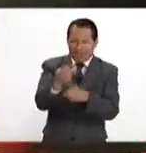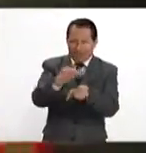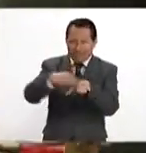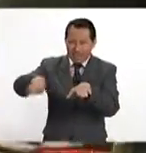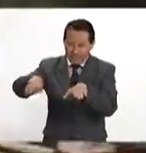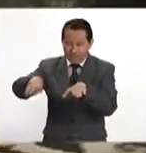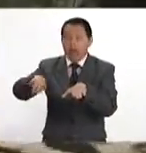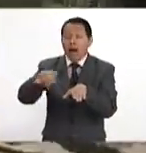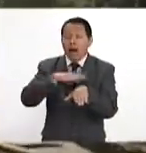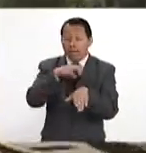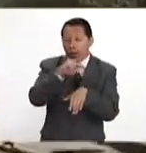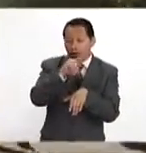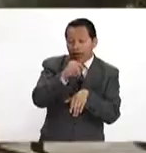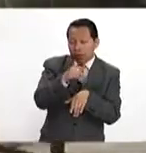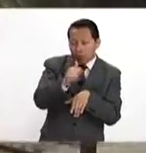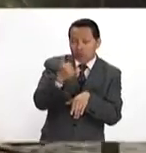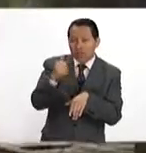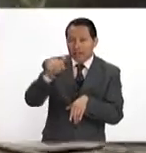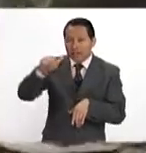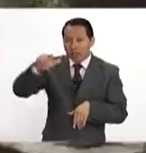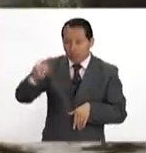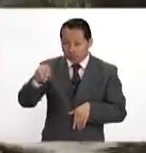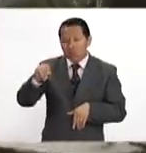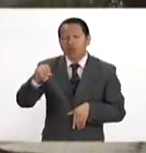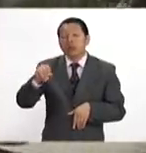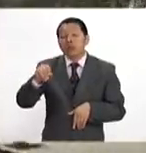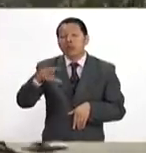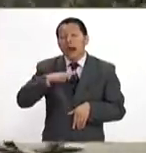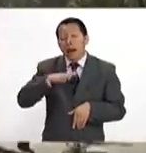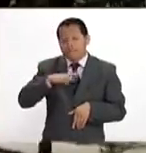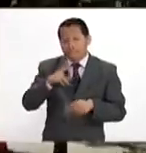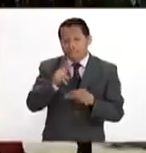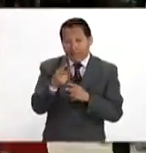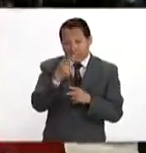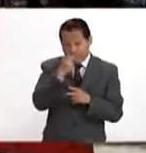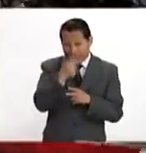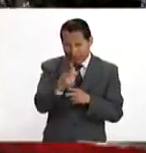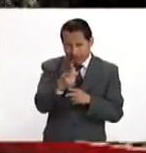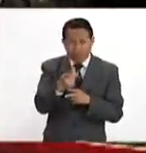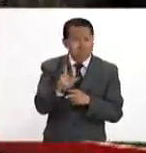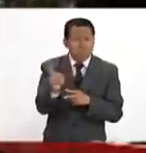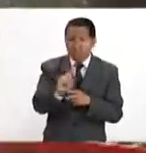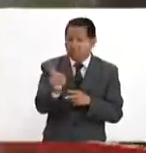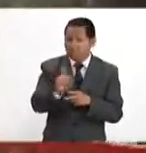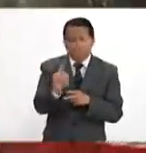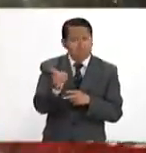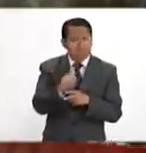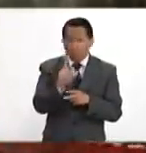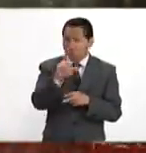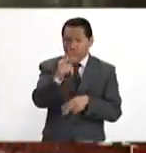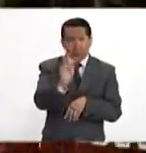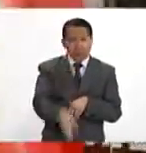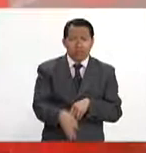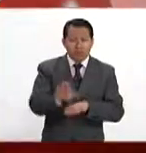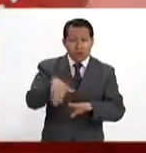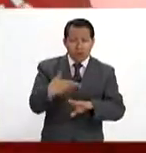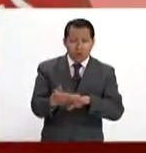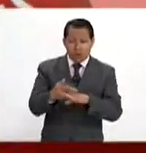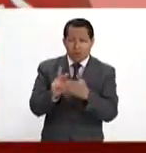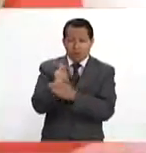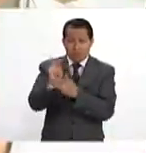de Monte Elburz y Anatole France. Los vecinos aseguraron que impedirán cualquier afectación al área verde.